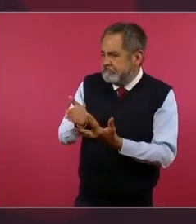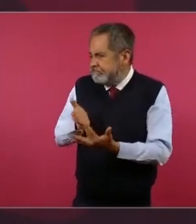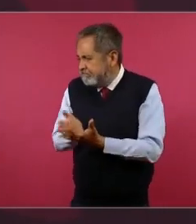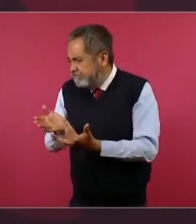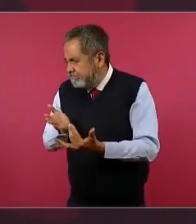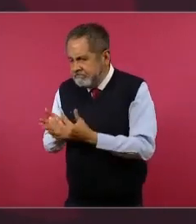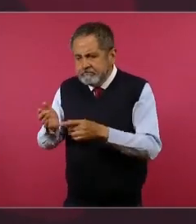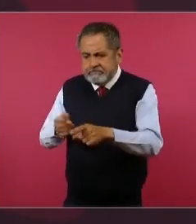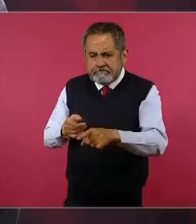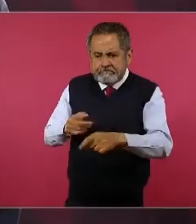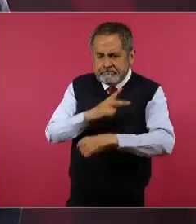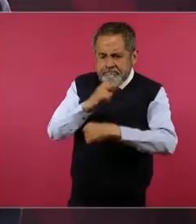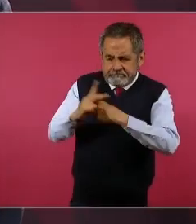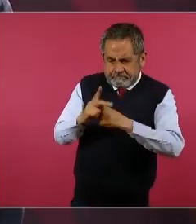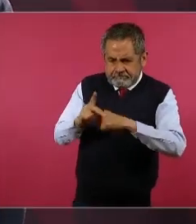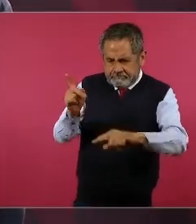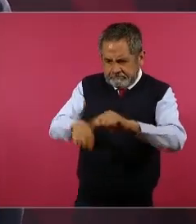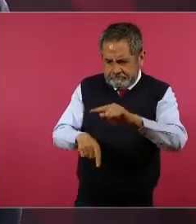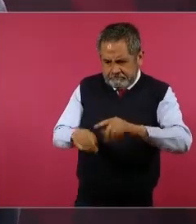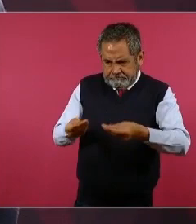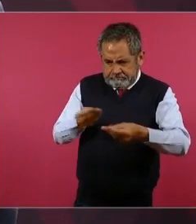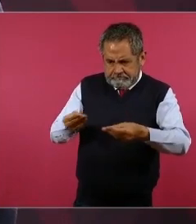crearon países,